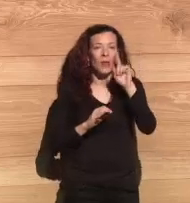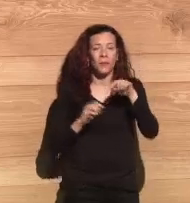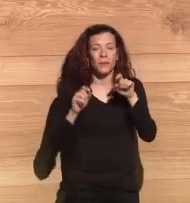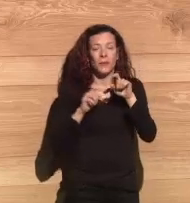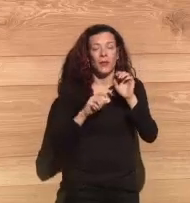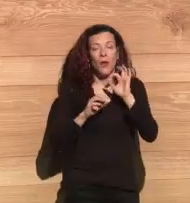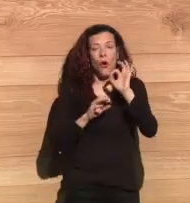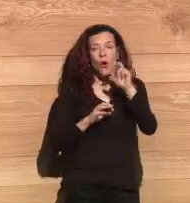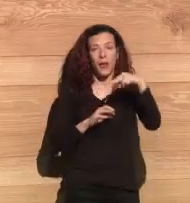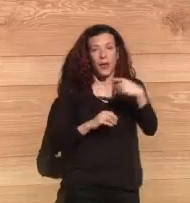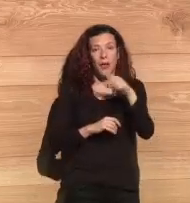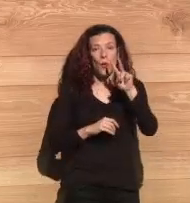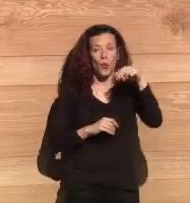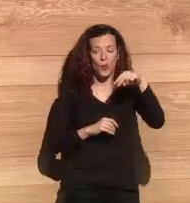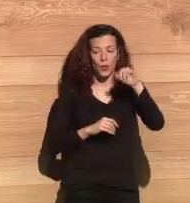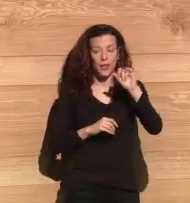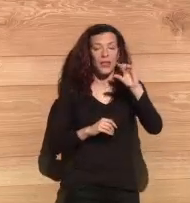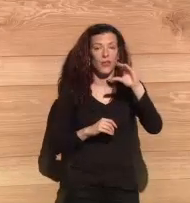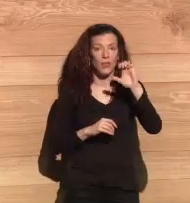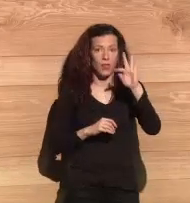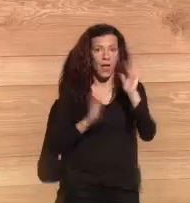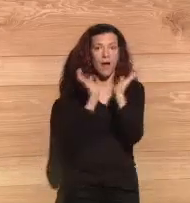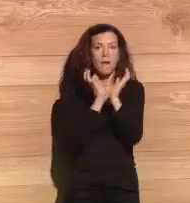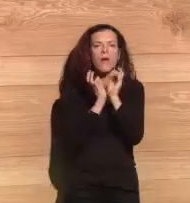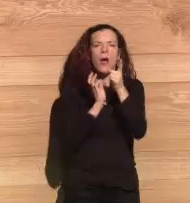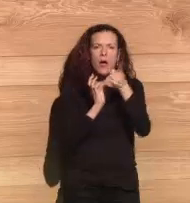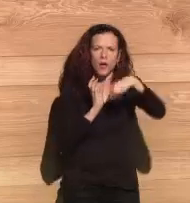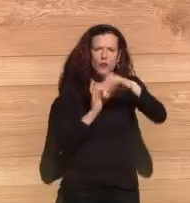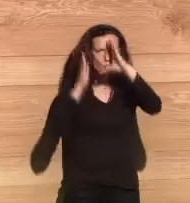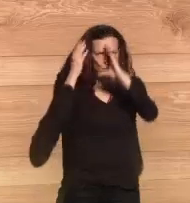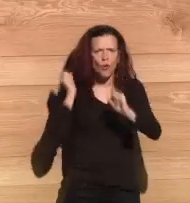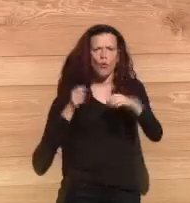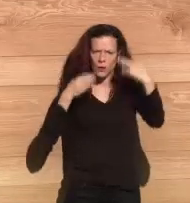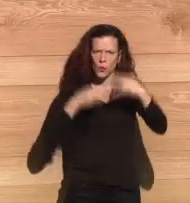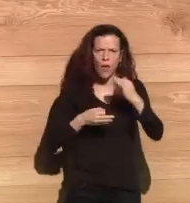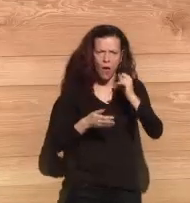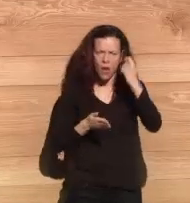trabajo, ellos todavía tienen protocolos de seguridad mucho más rígidos.